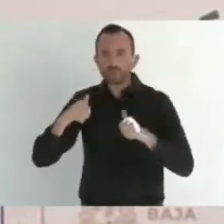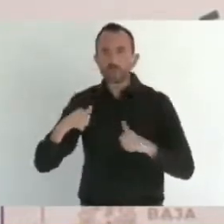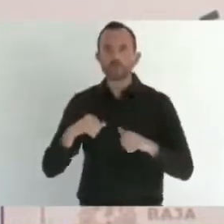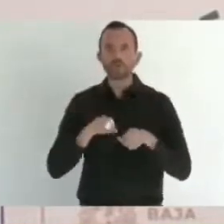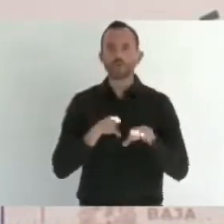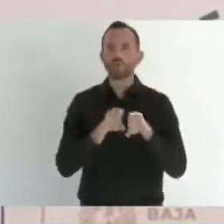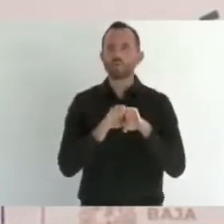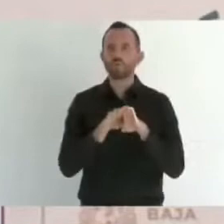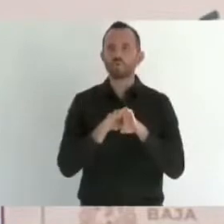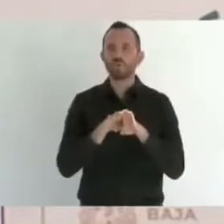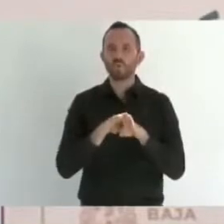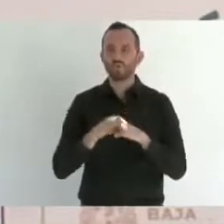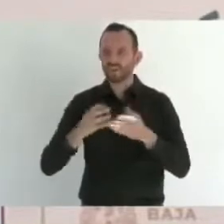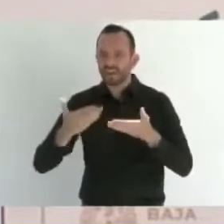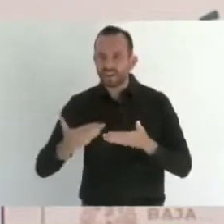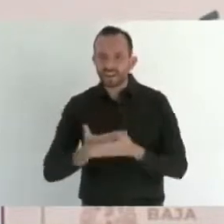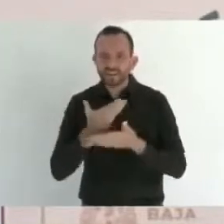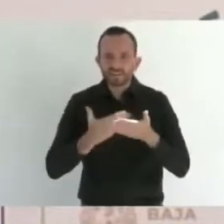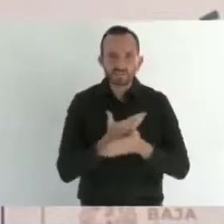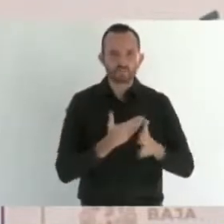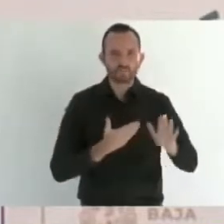las especies